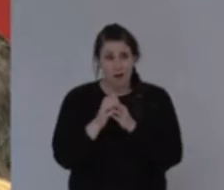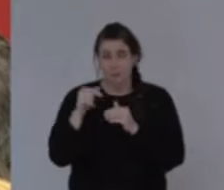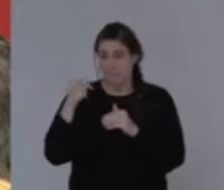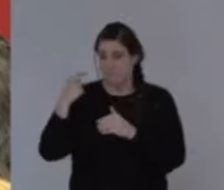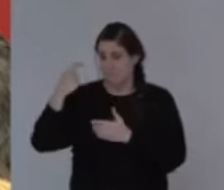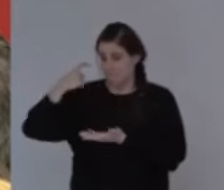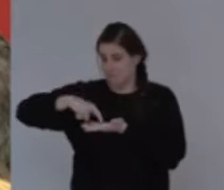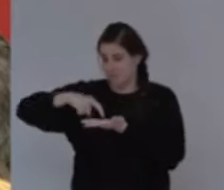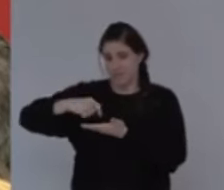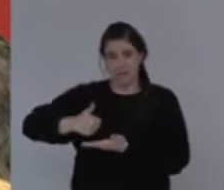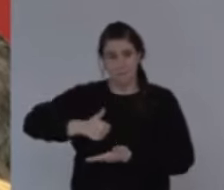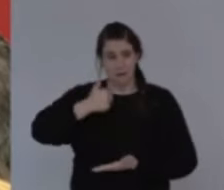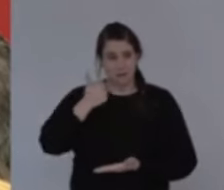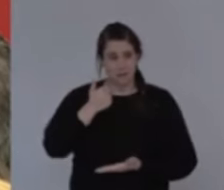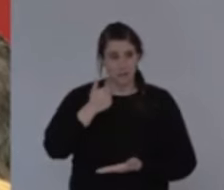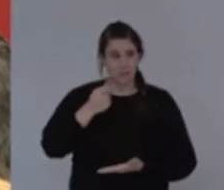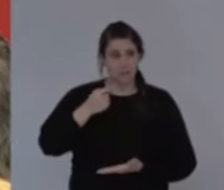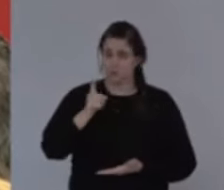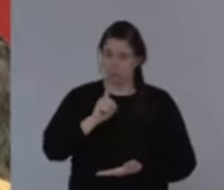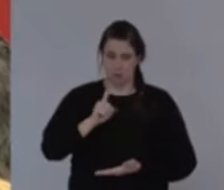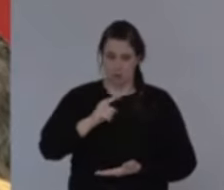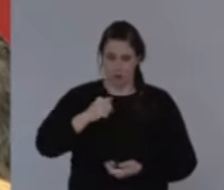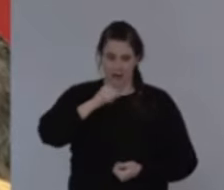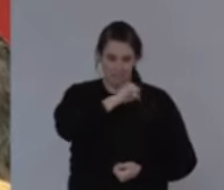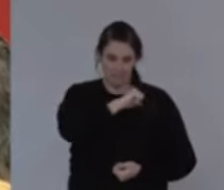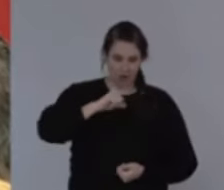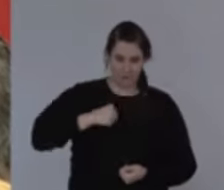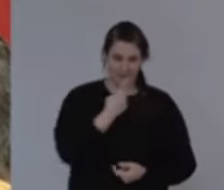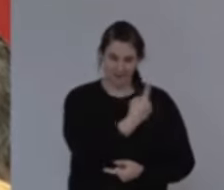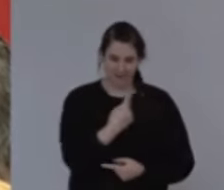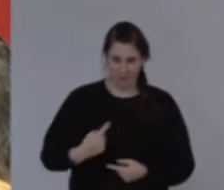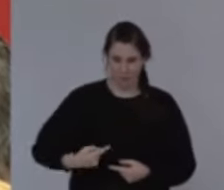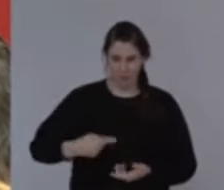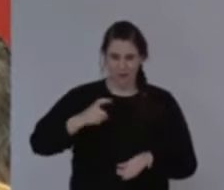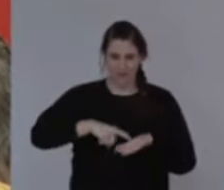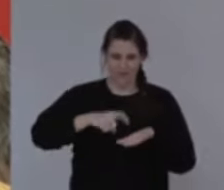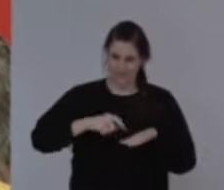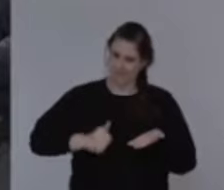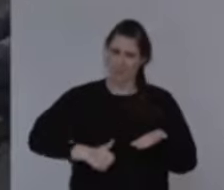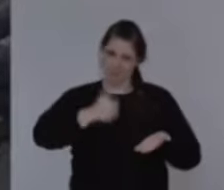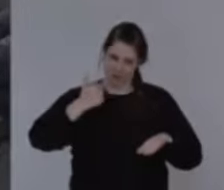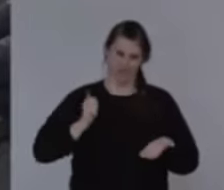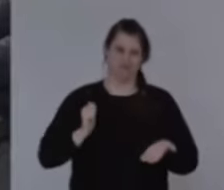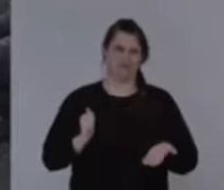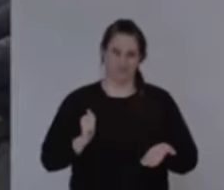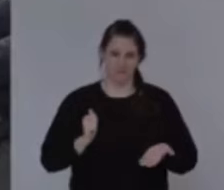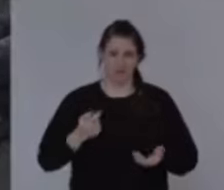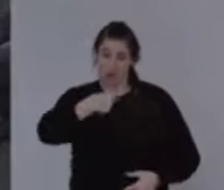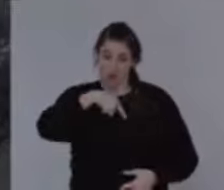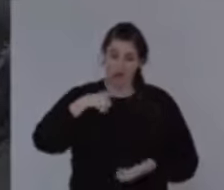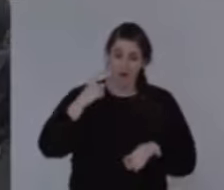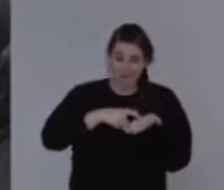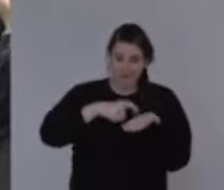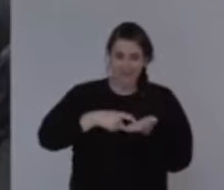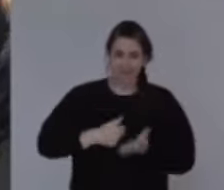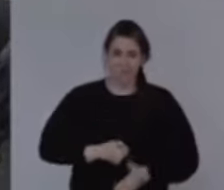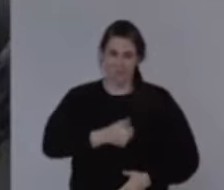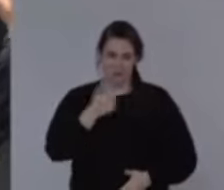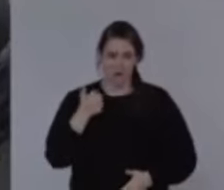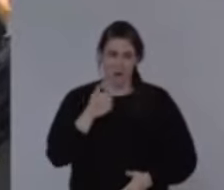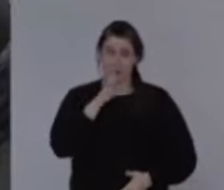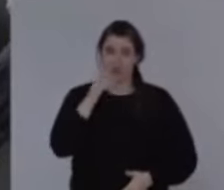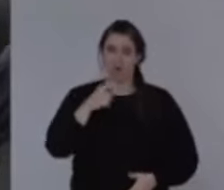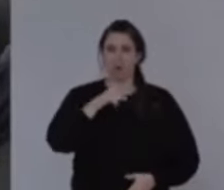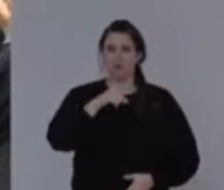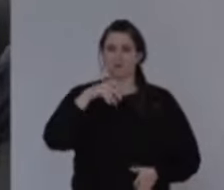exijan más, sino en el que nosotros mismos nos exigimos mucho, mucho más que nadie. Porque nos lo exigimos y por eso expresamos